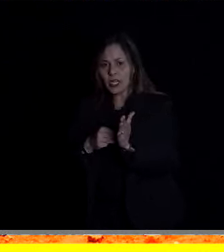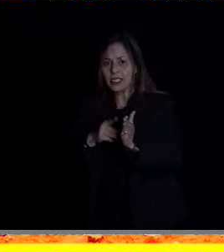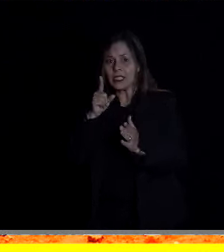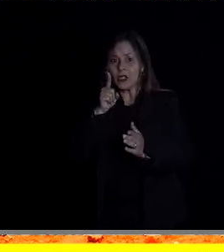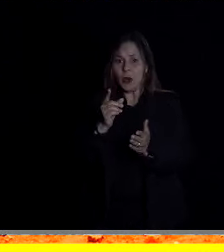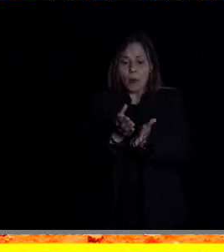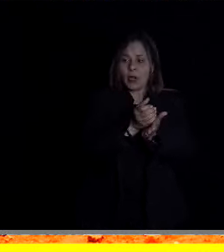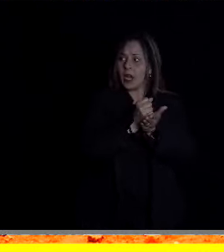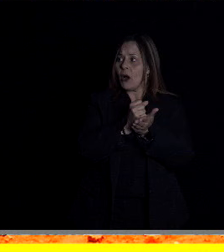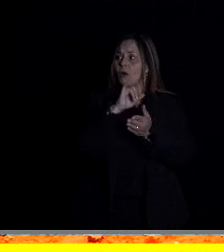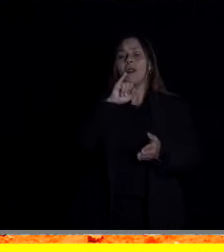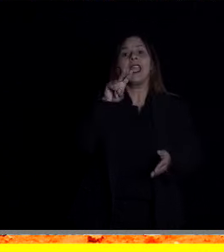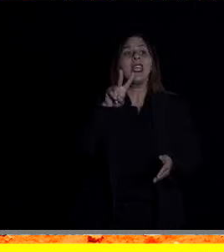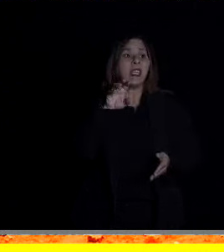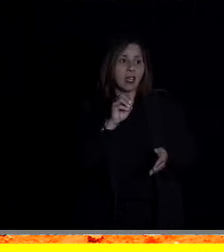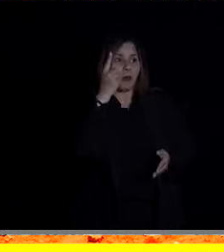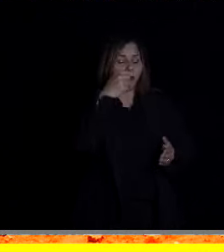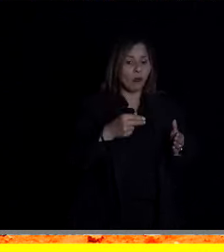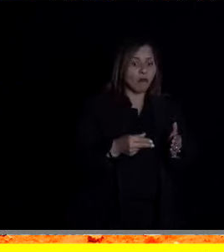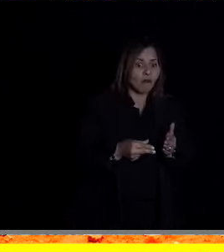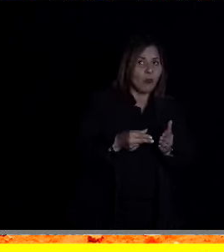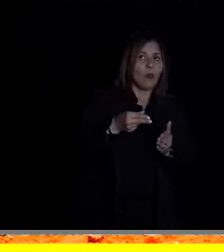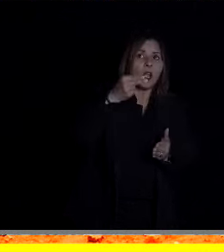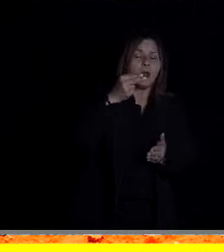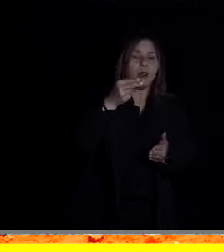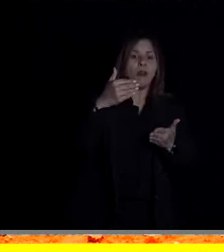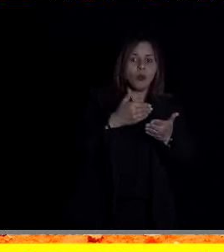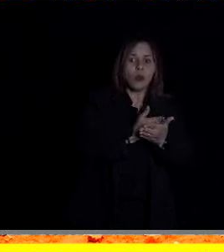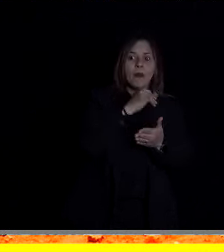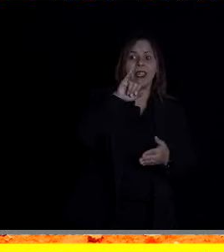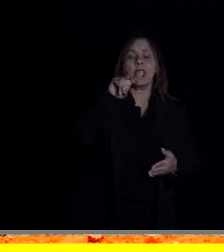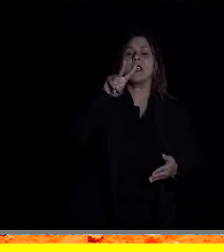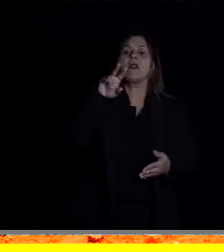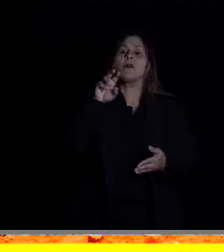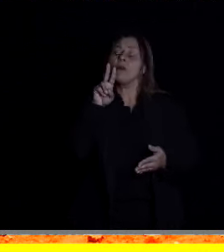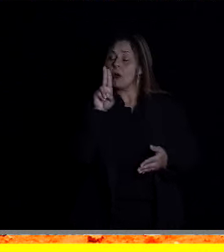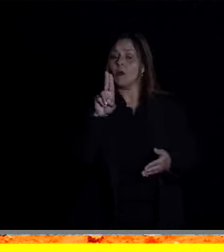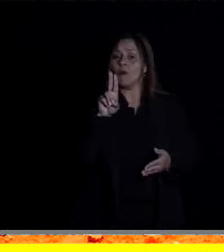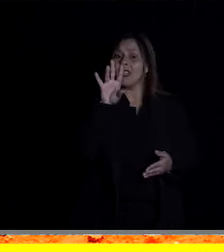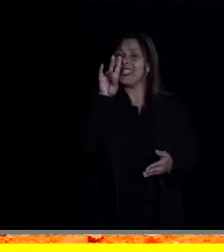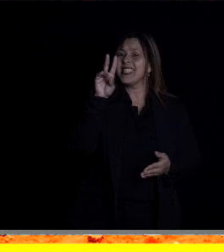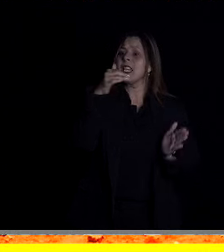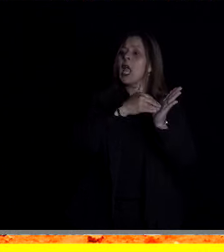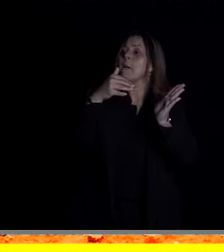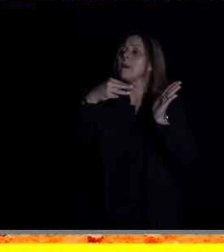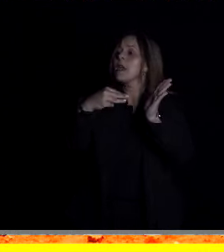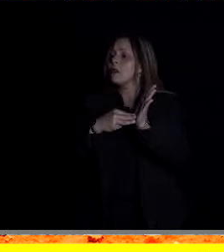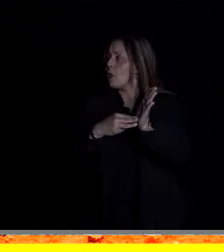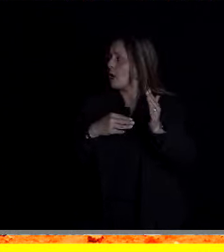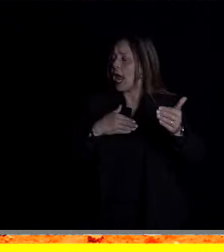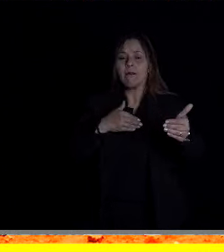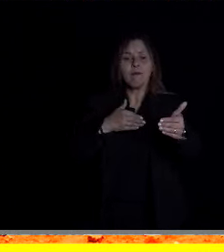nuevos recaudos de IBU por concepto de volumen de venta anual nueva comprometida de 7 millones aproximadamente.